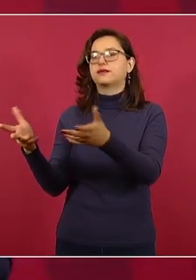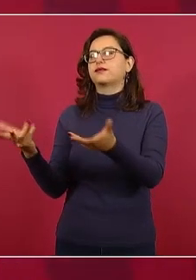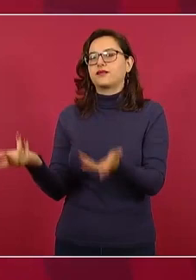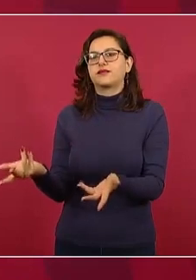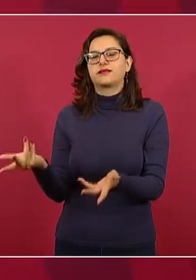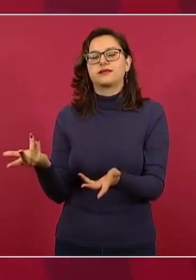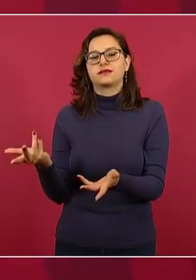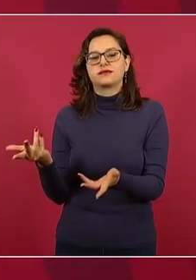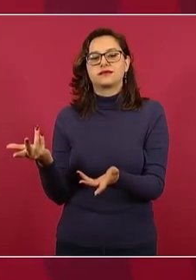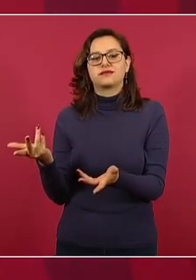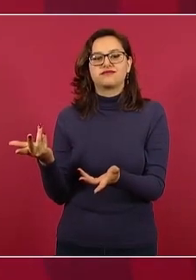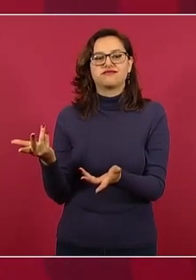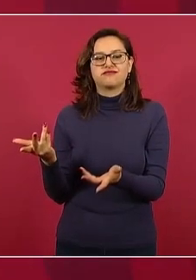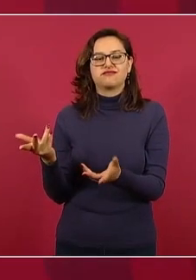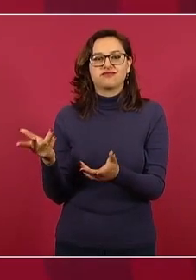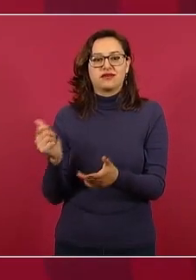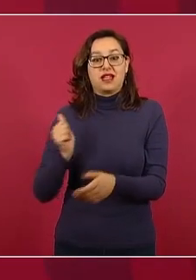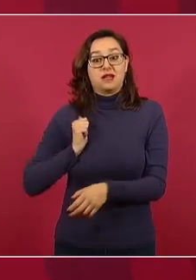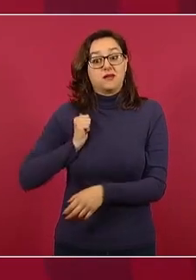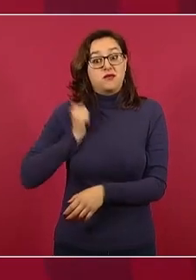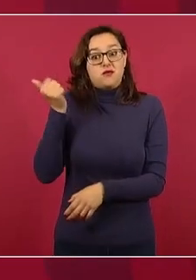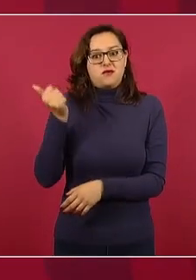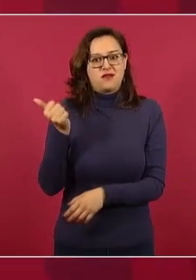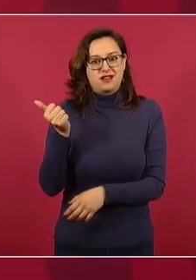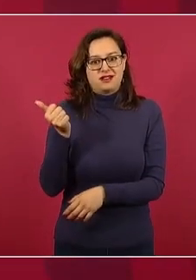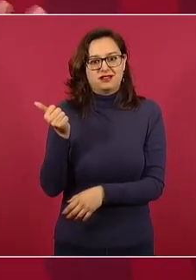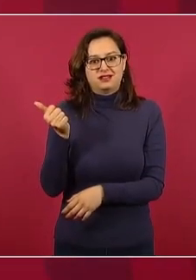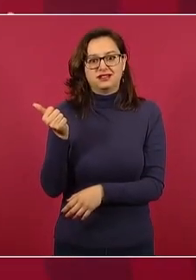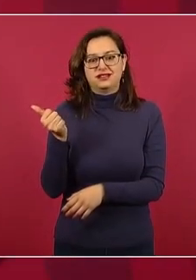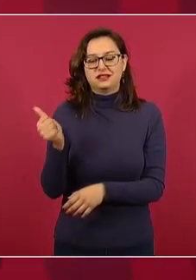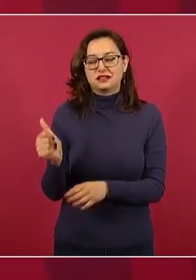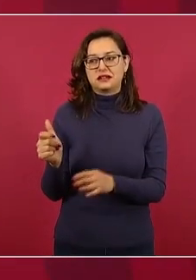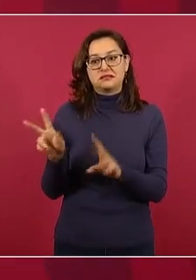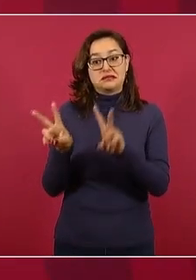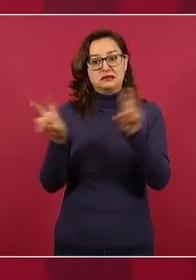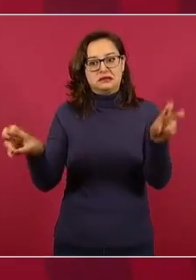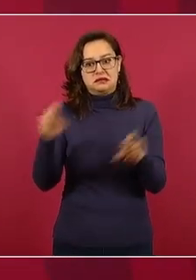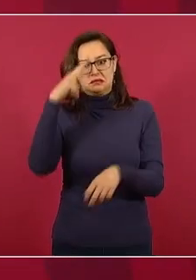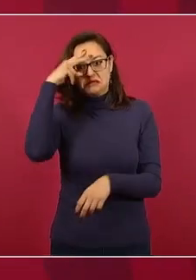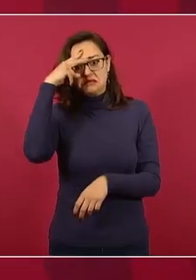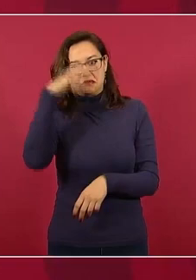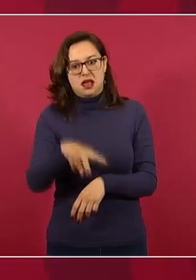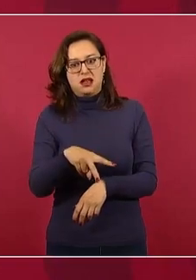están queriendo, y ojalá y cambien de parecer,